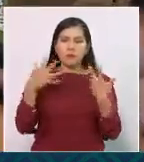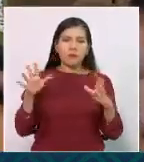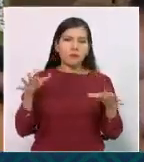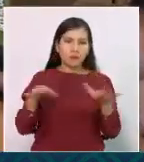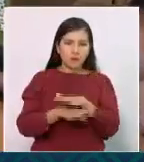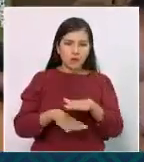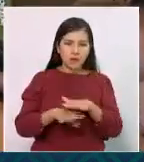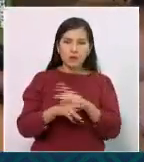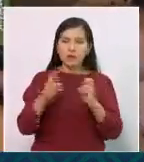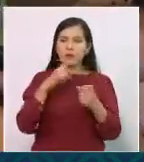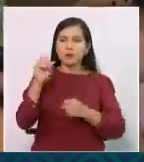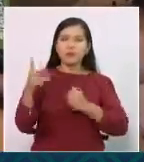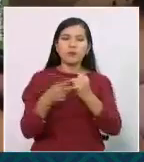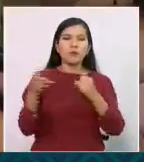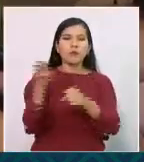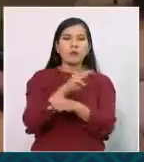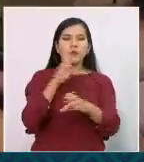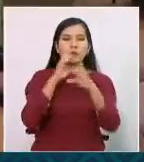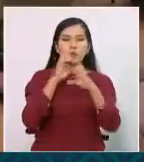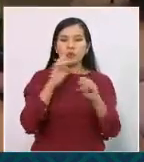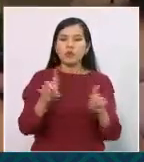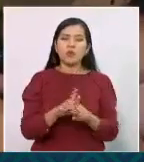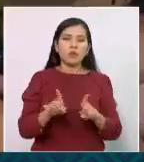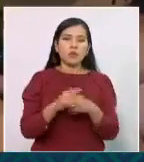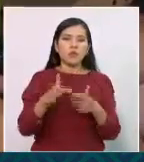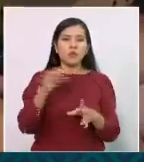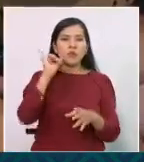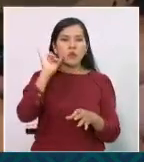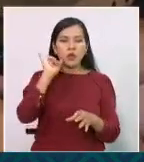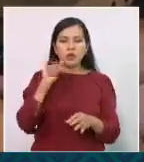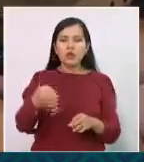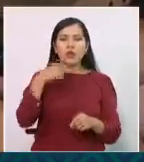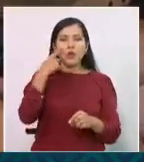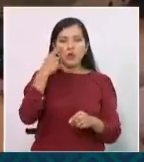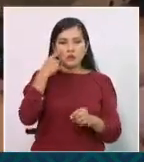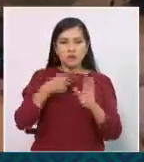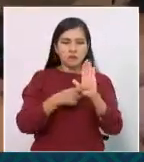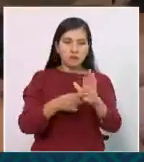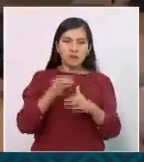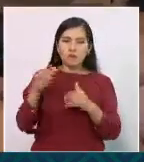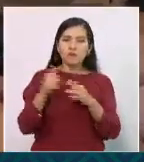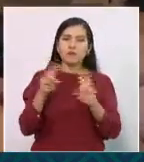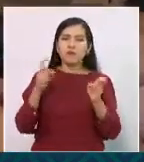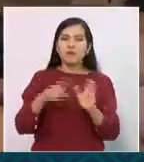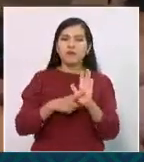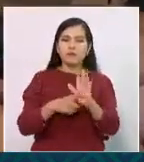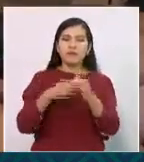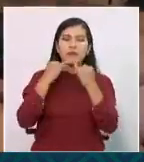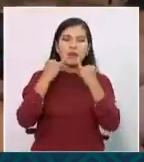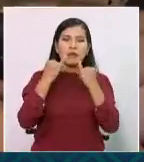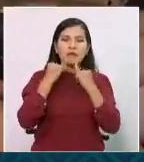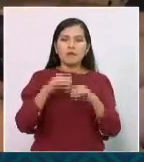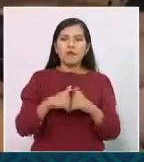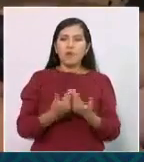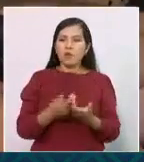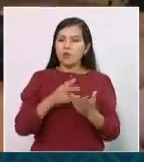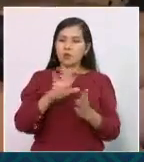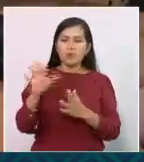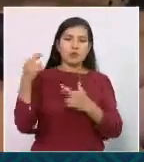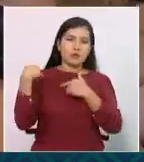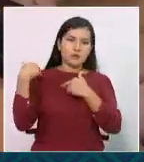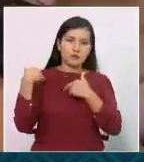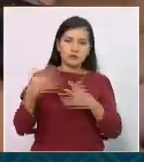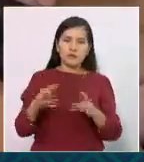viceministro de Coordinación el día de ayer también ha hecho conocer de que se les ha presentado las informaciones que ellos han requerido. Se les